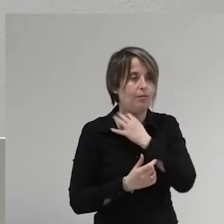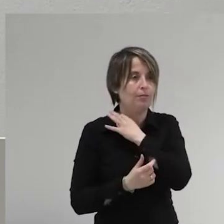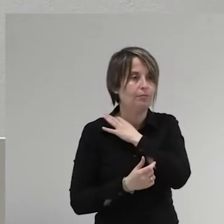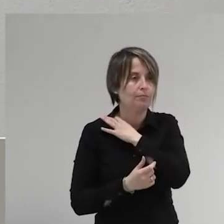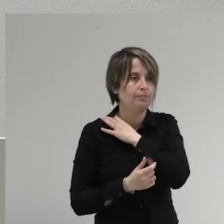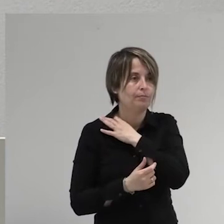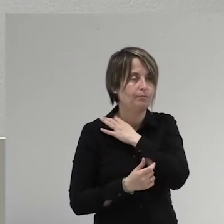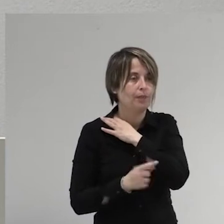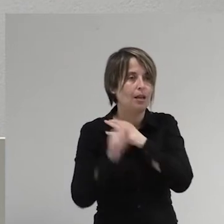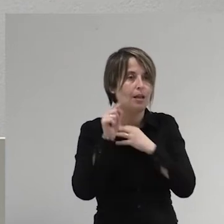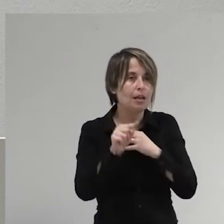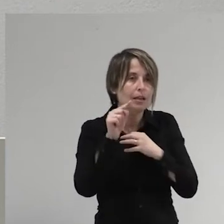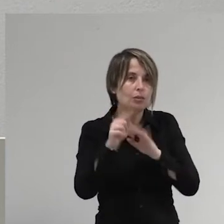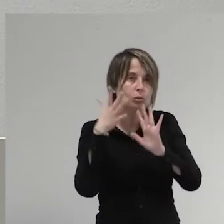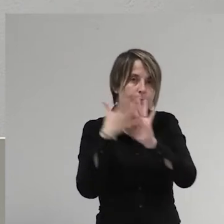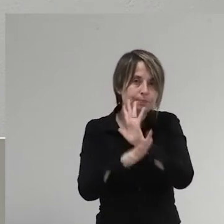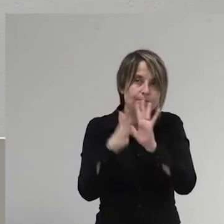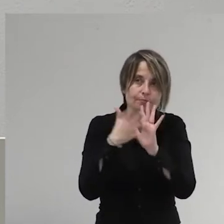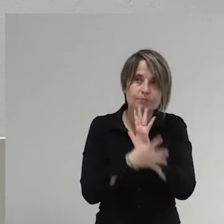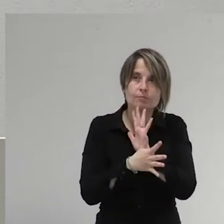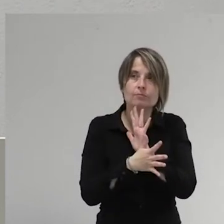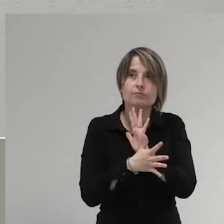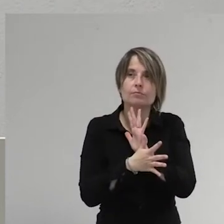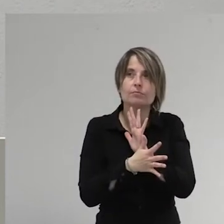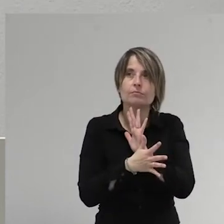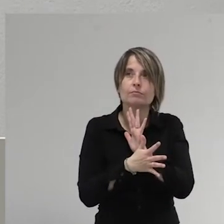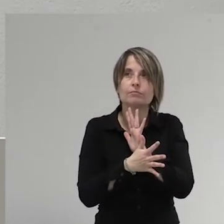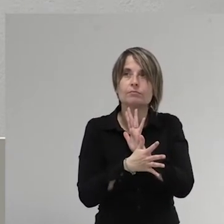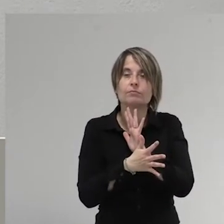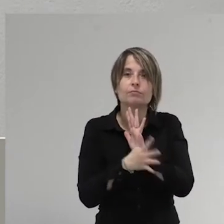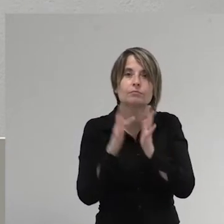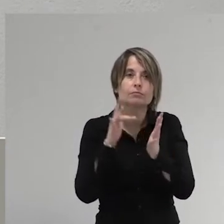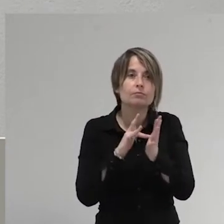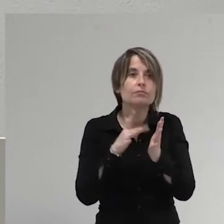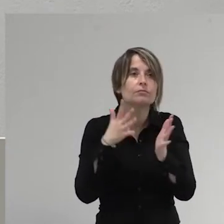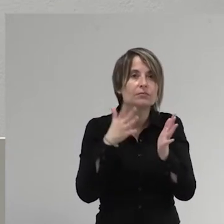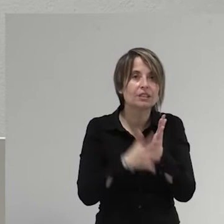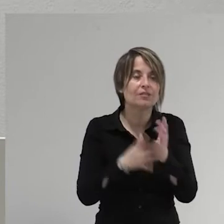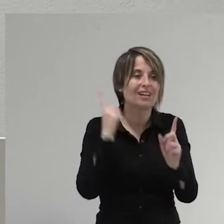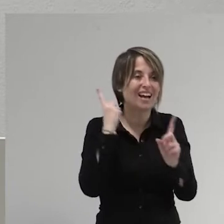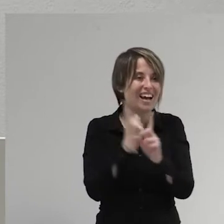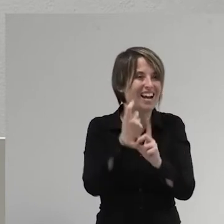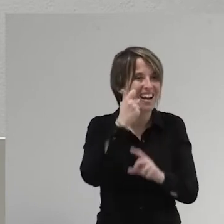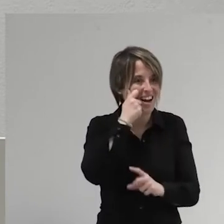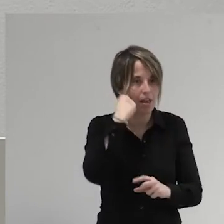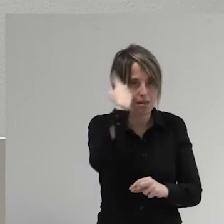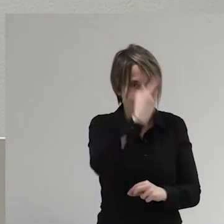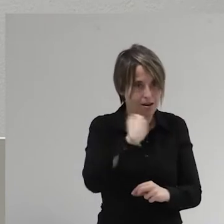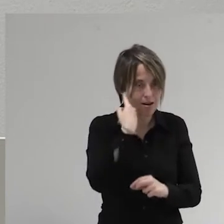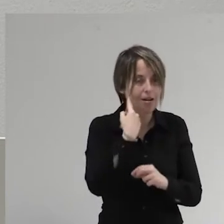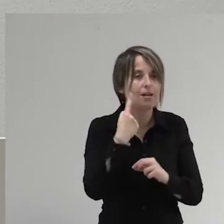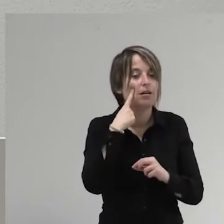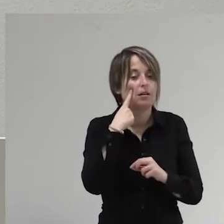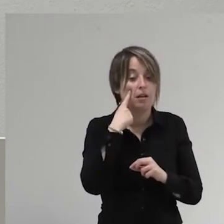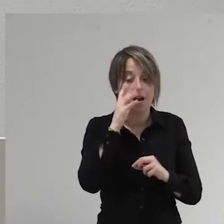Esto se ha definido, digamos que la retórica que acompaña esto es una retórica racial. Y los